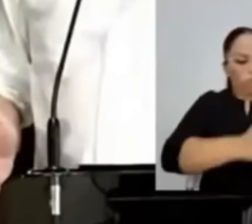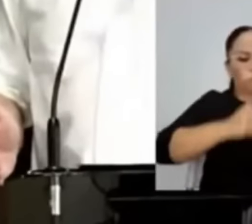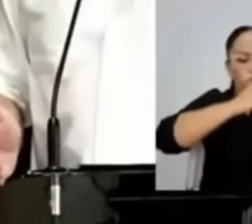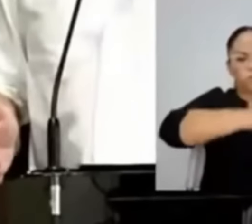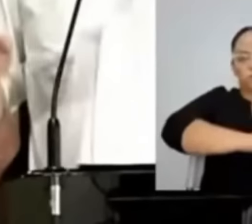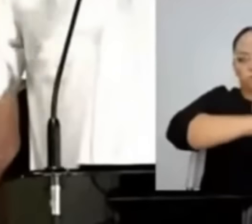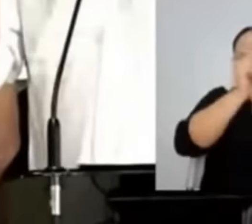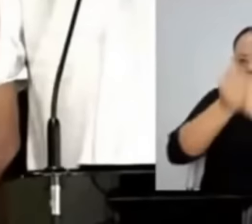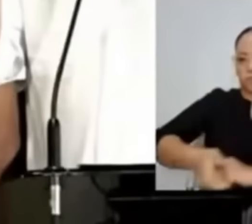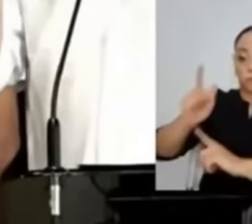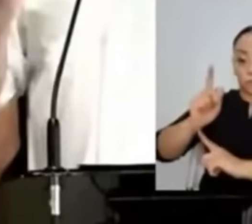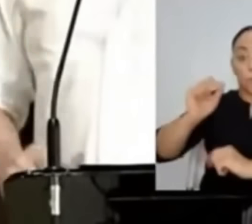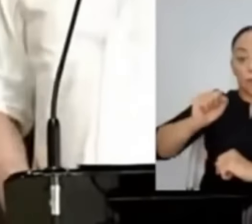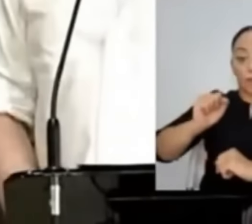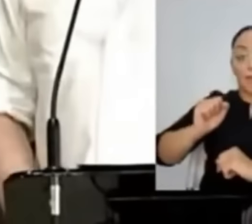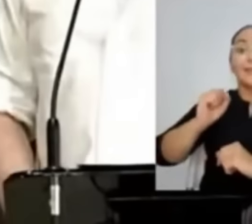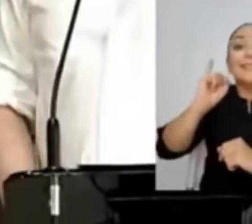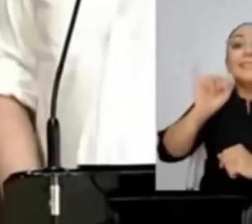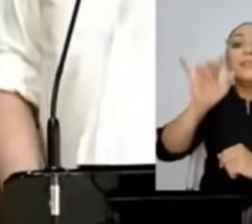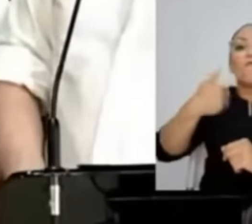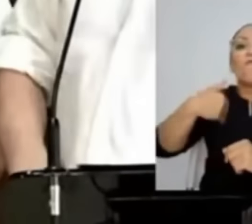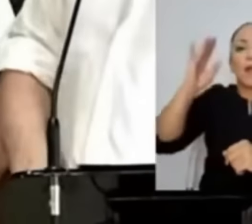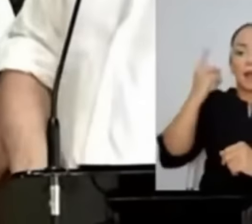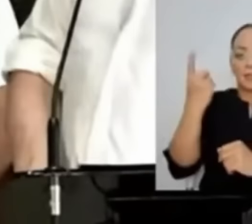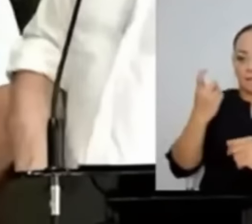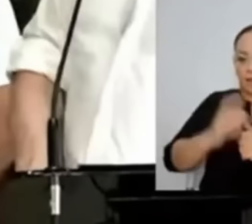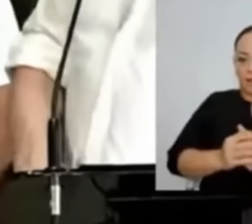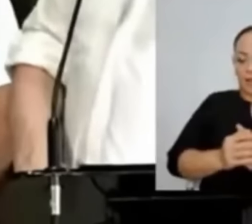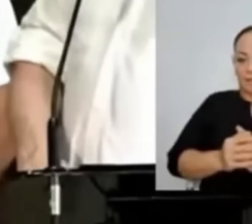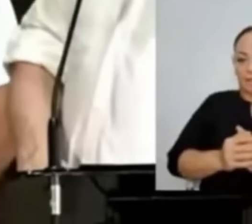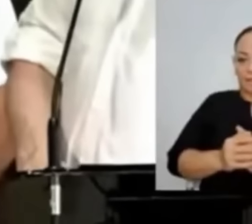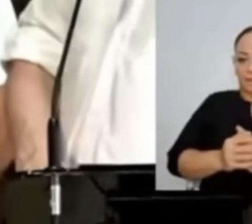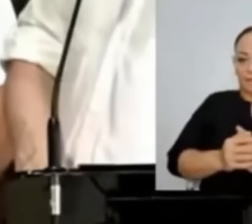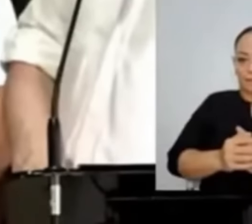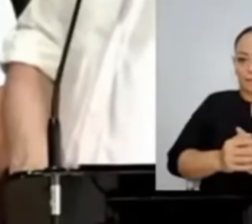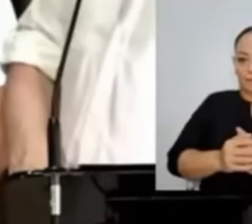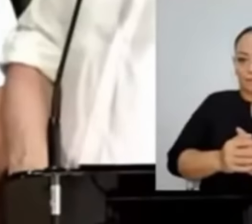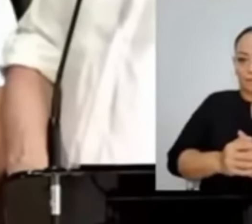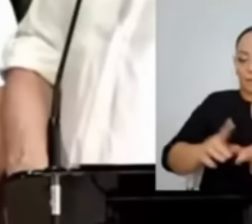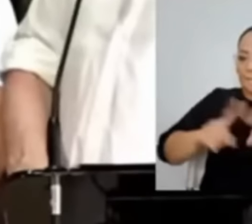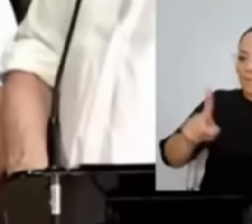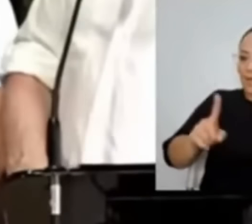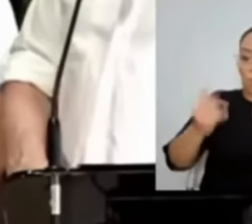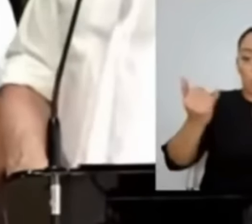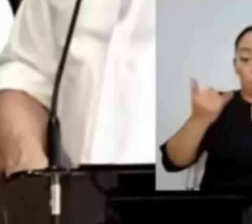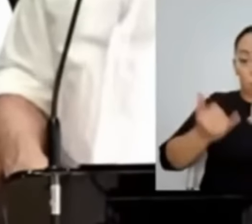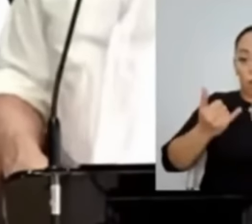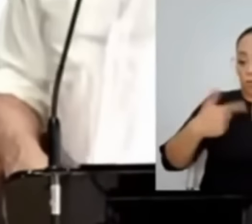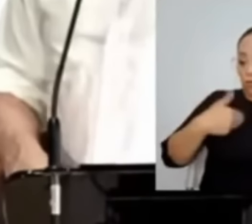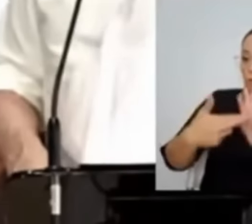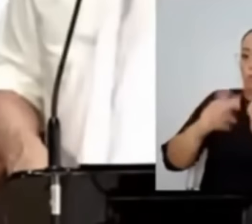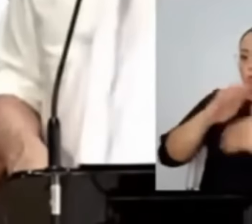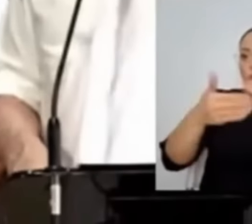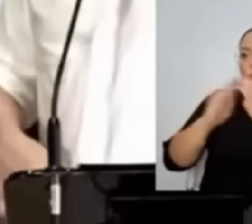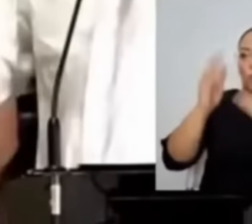trocar cuando haga falta. Y ahora, a nombre de todo el pueblo de